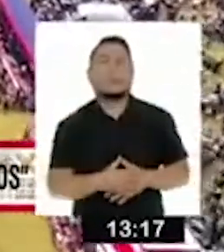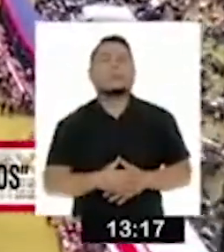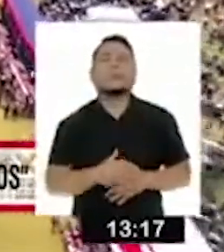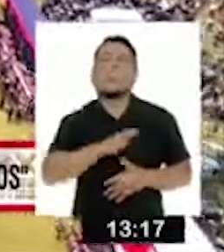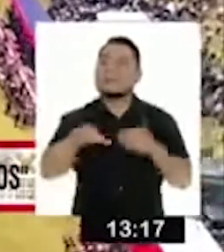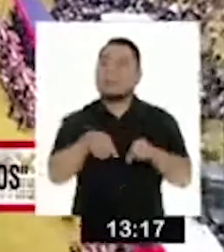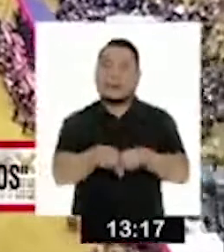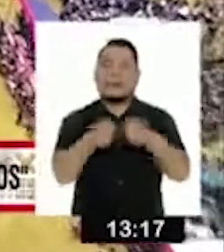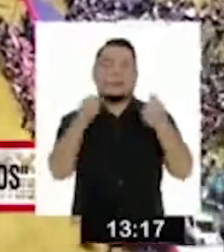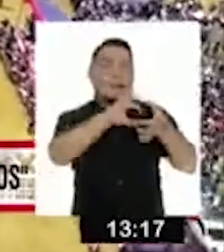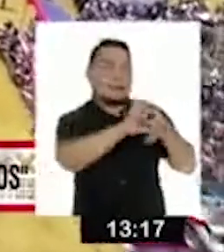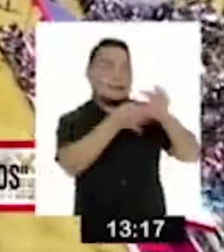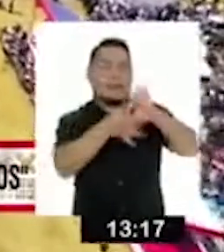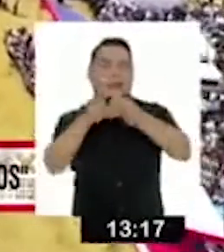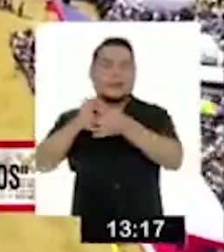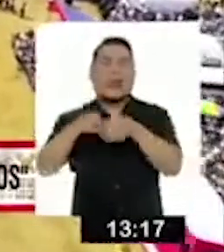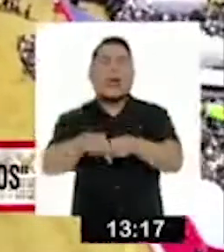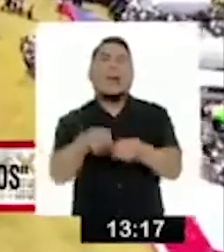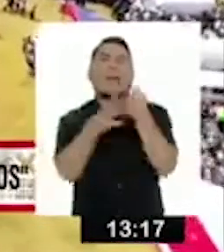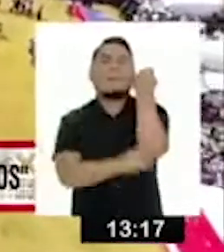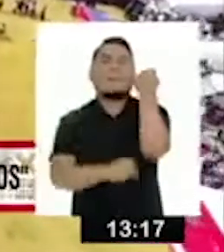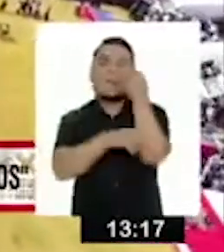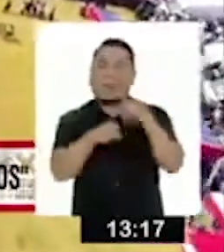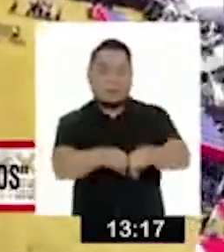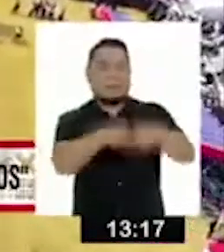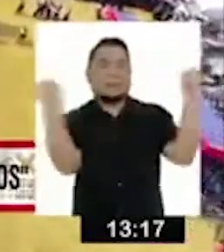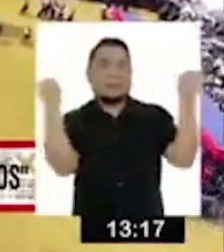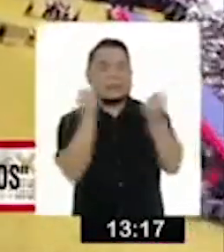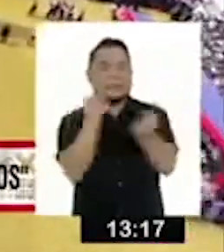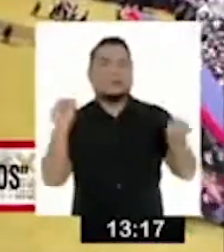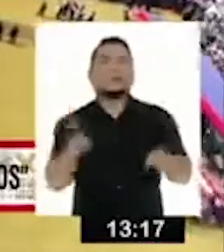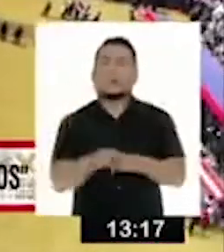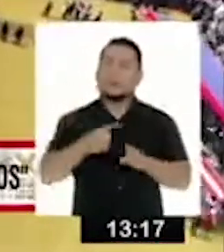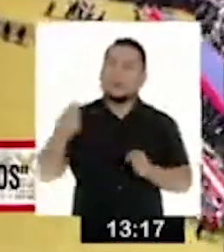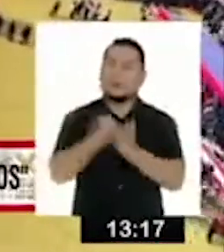Rompamos juntos las cadenas de la pobreza y del subdesarrollo.